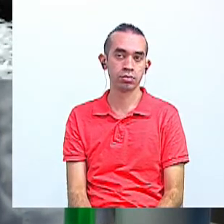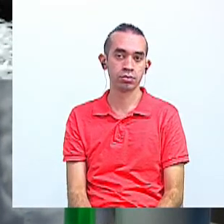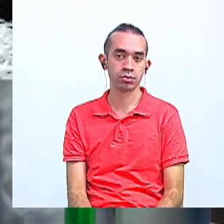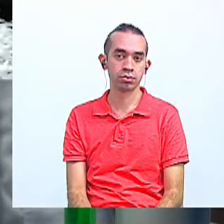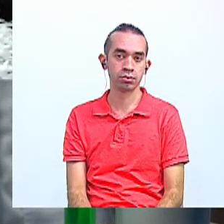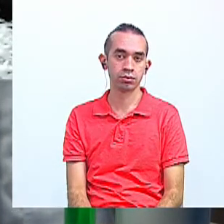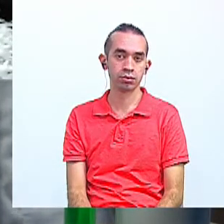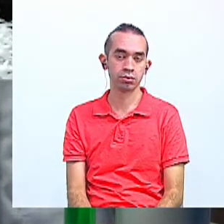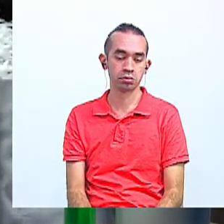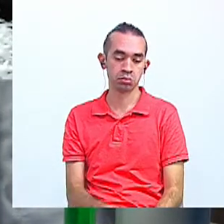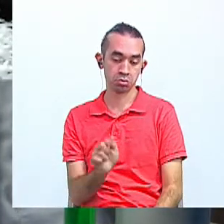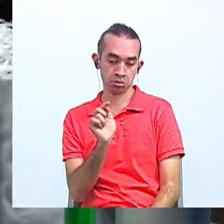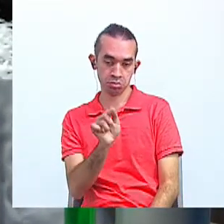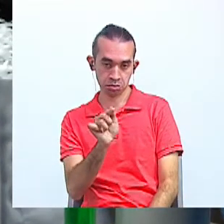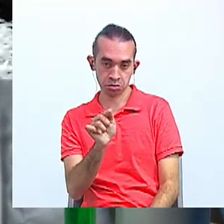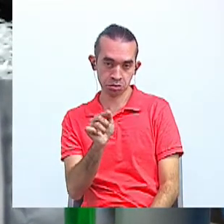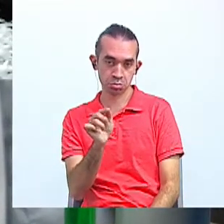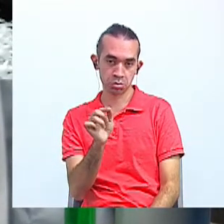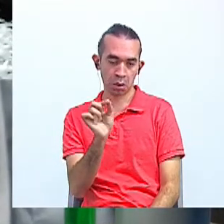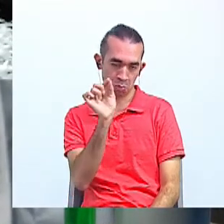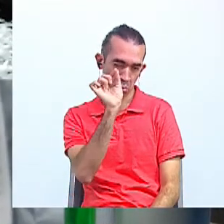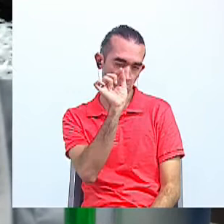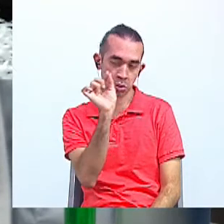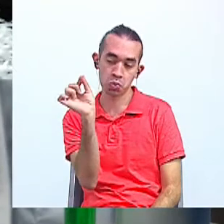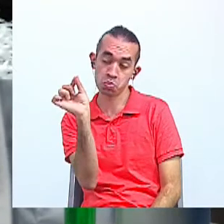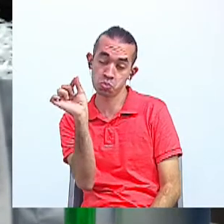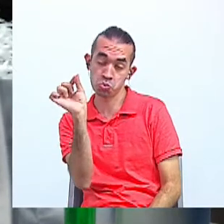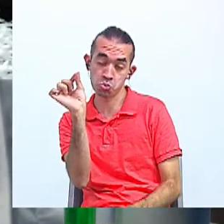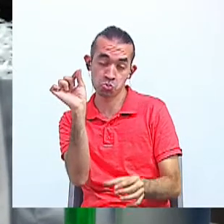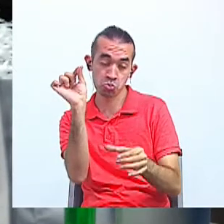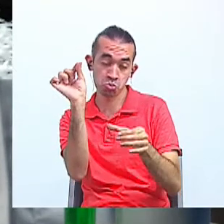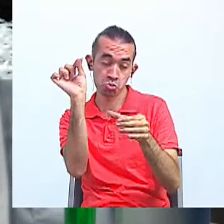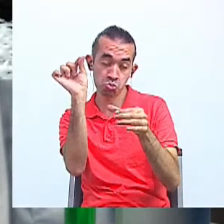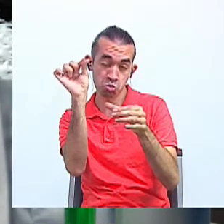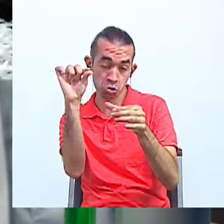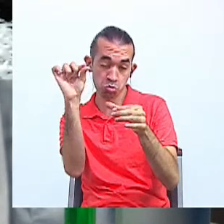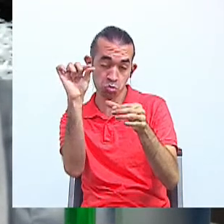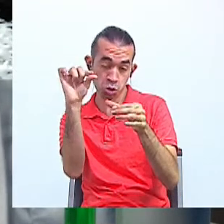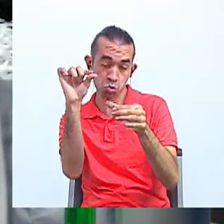Estamos teniendo ahí ya los últimos residuos.